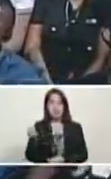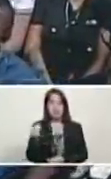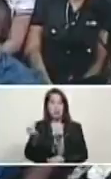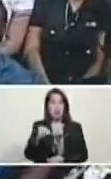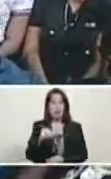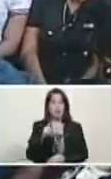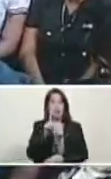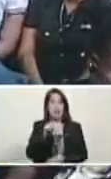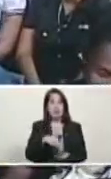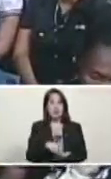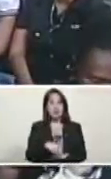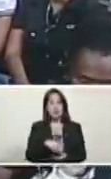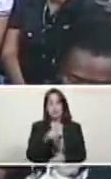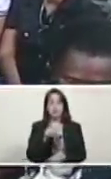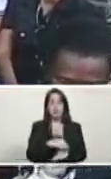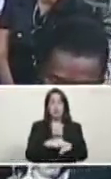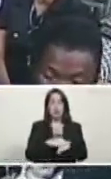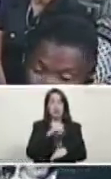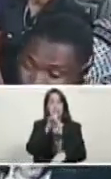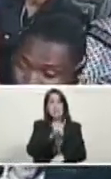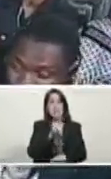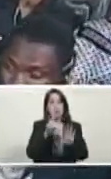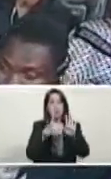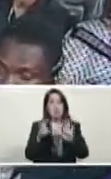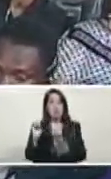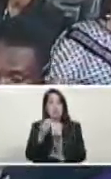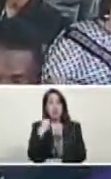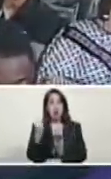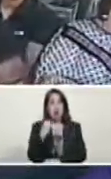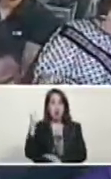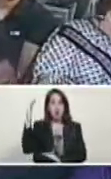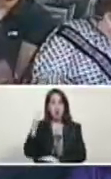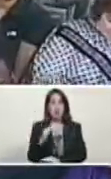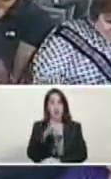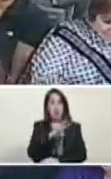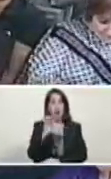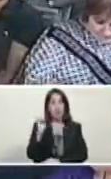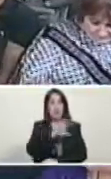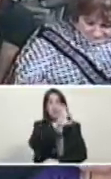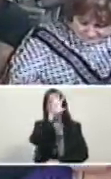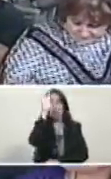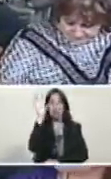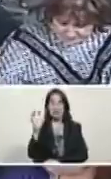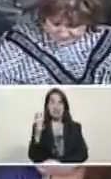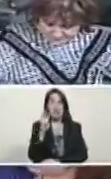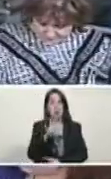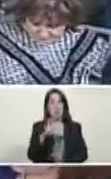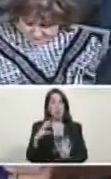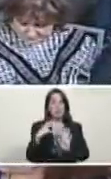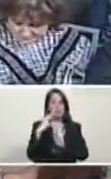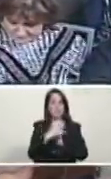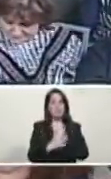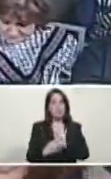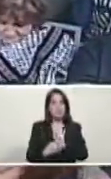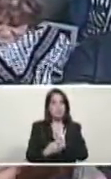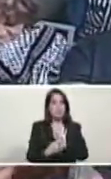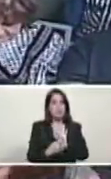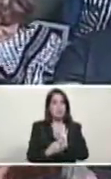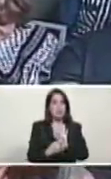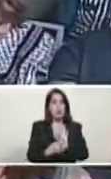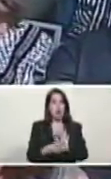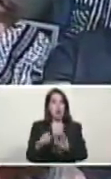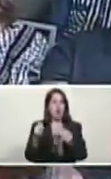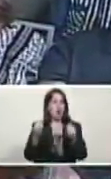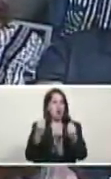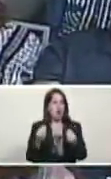que venimos de 40 países de los cuatro continentes representando más